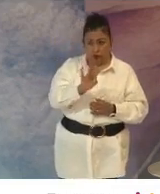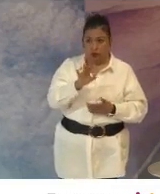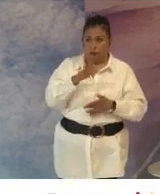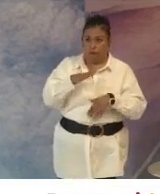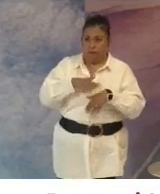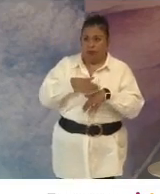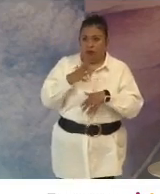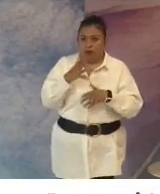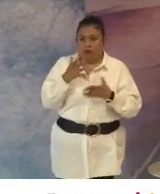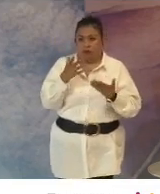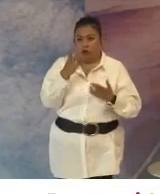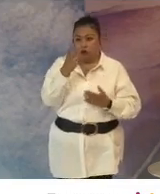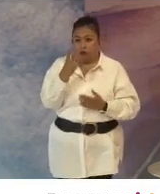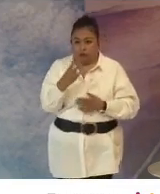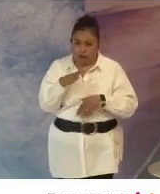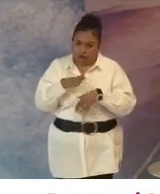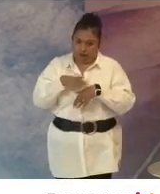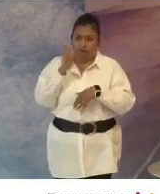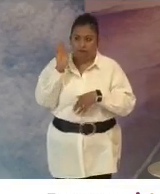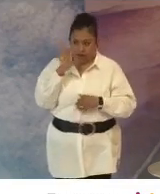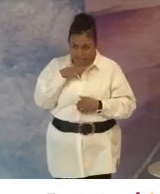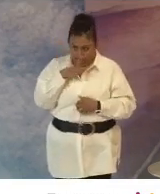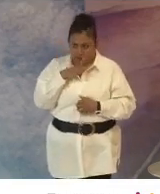más de dos tercios.